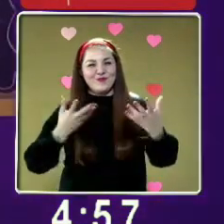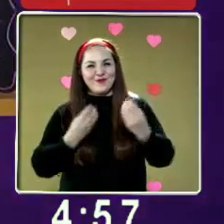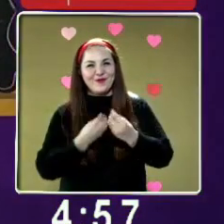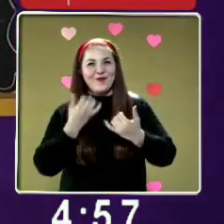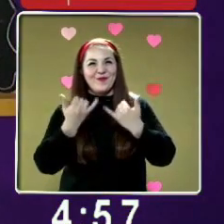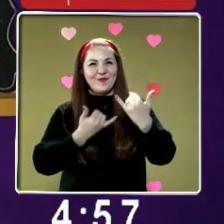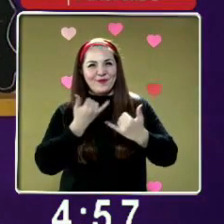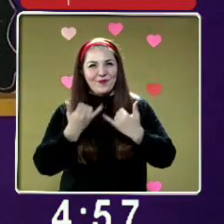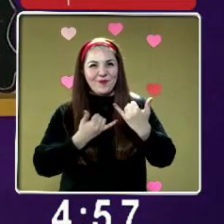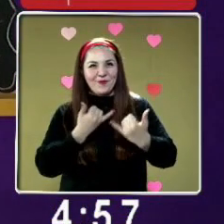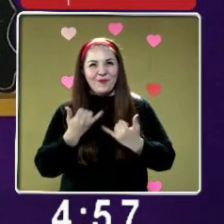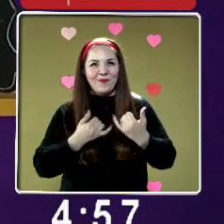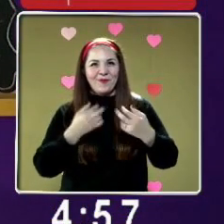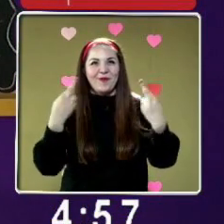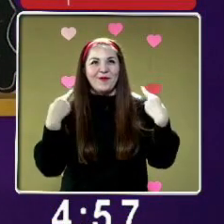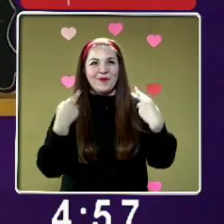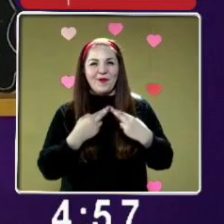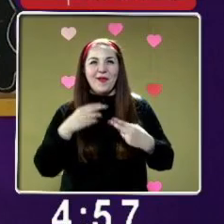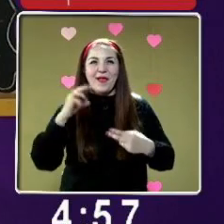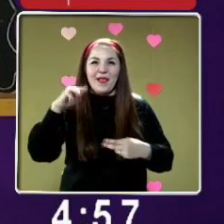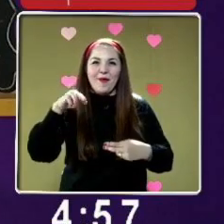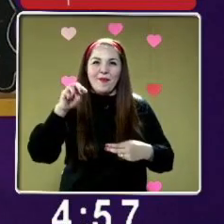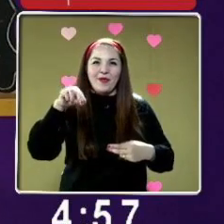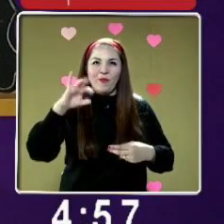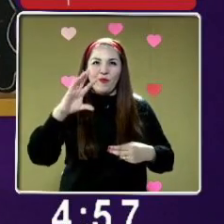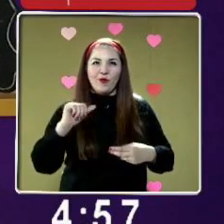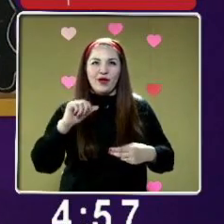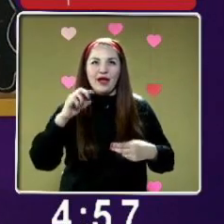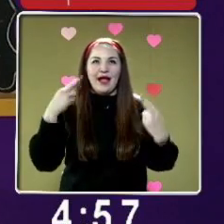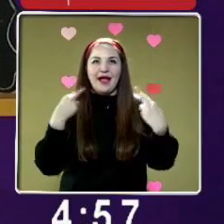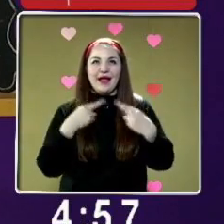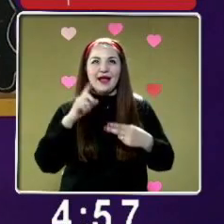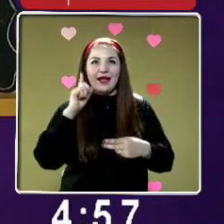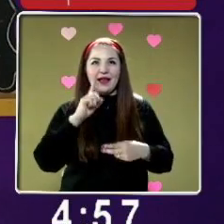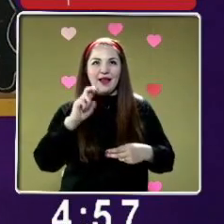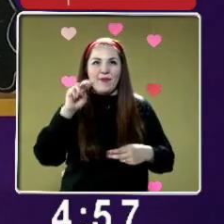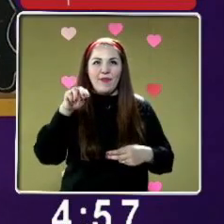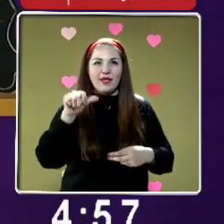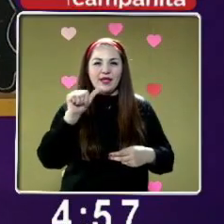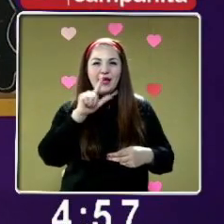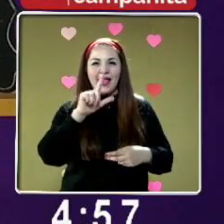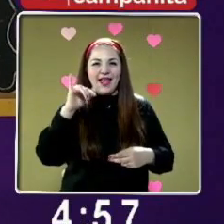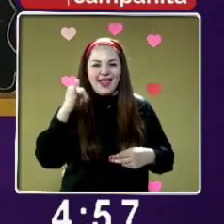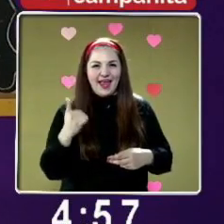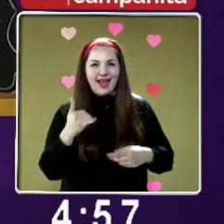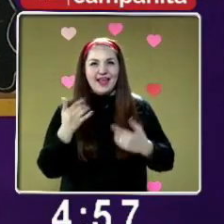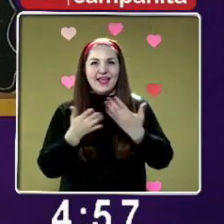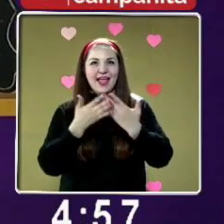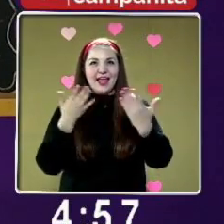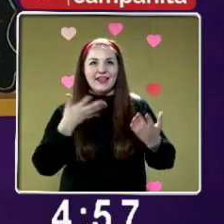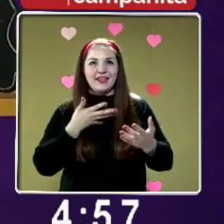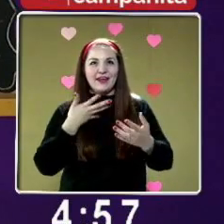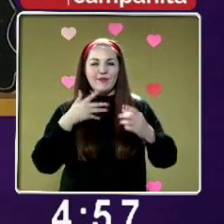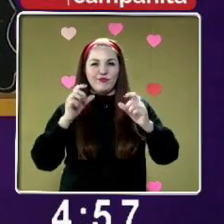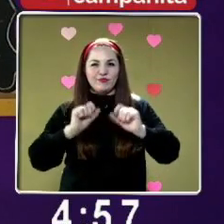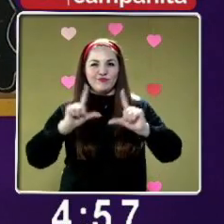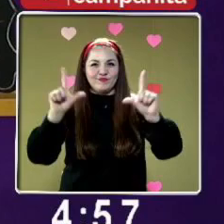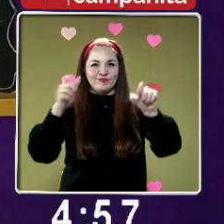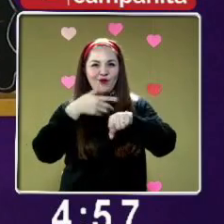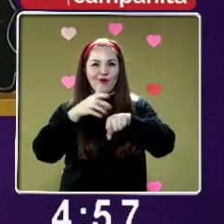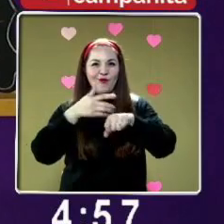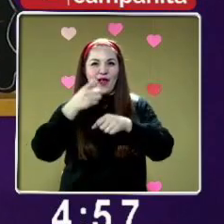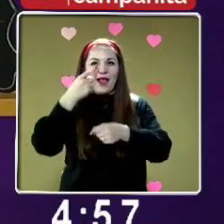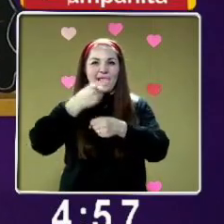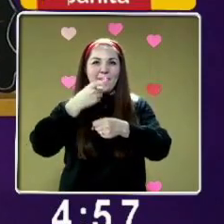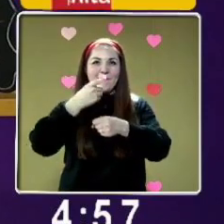ustedes. Se despide la maestra Mónica y la maestra Nayeli. Y en el primer lugar tenemos a, ¿quién será? ¿Quién será, maestra? Nuestro